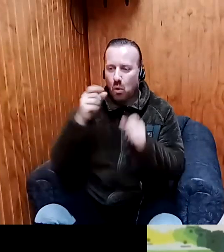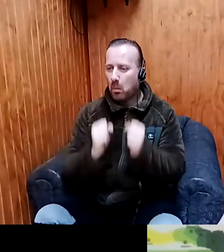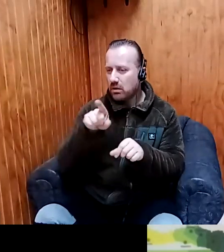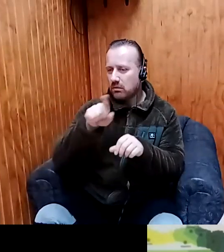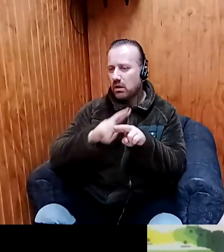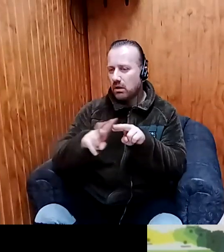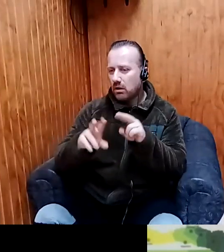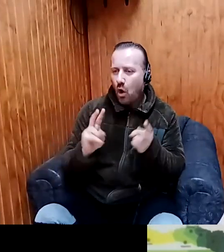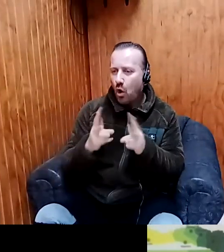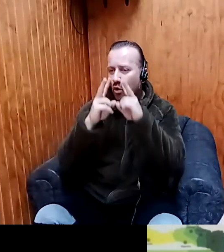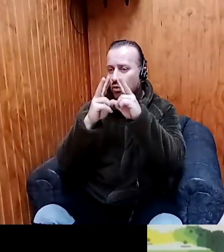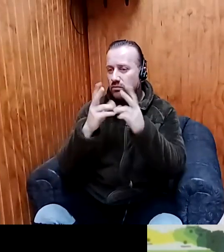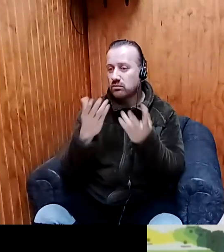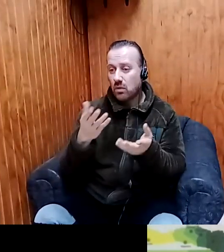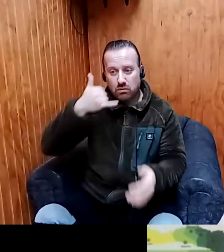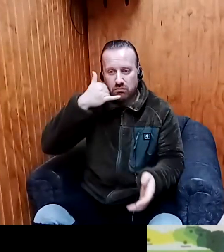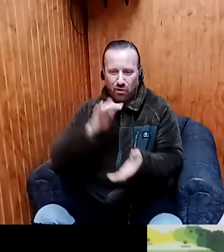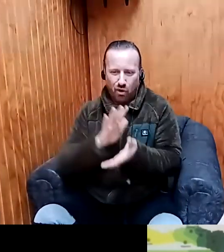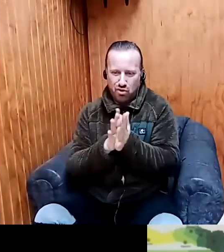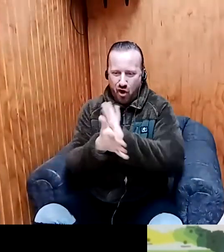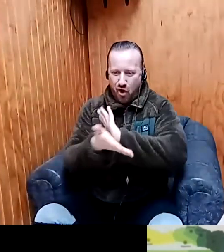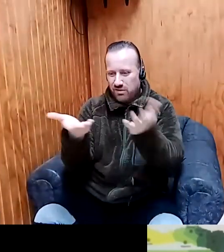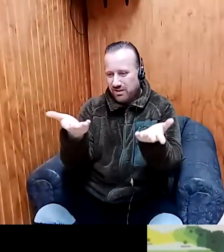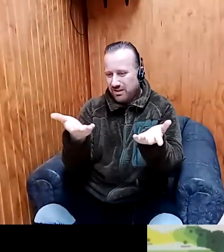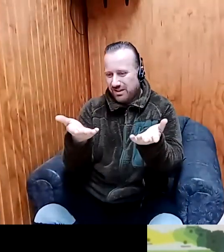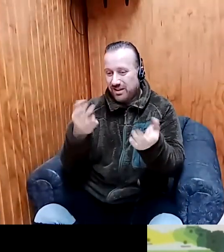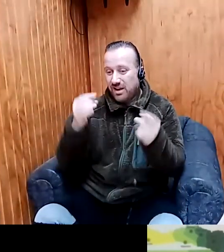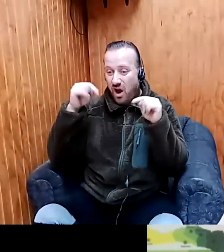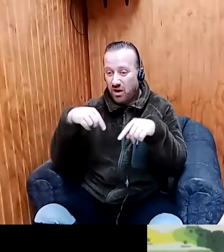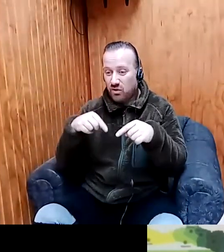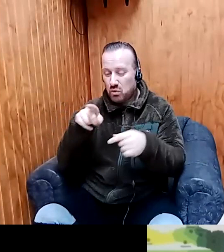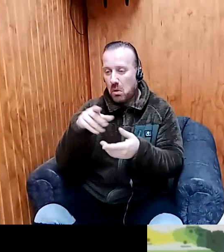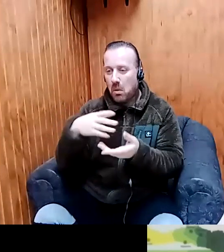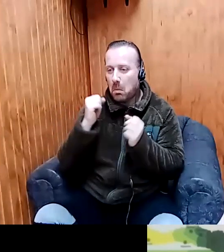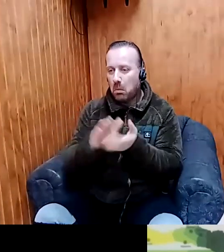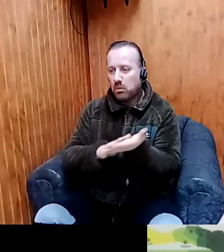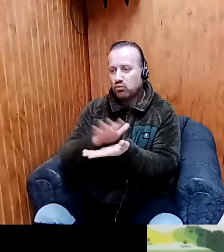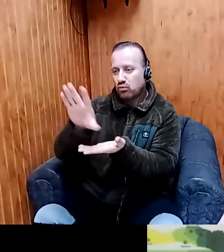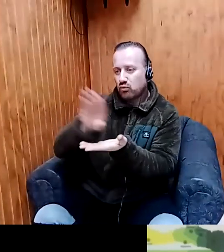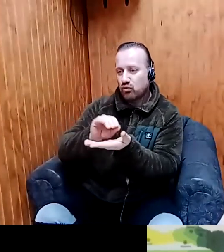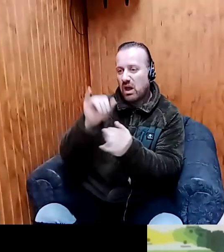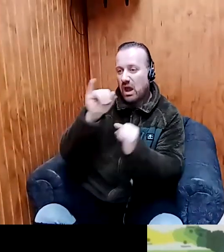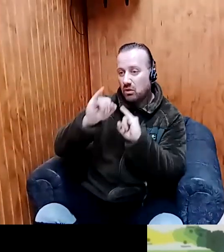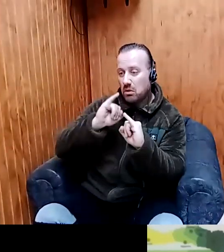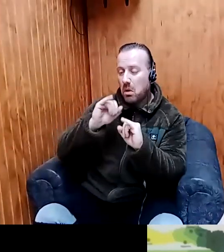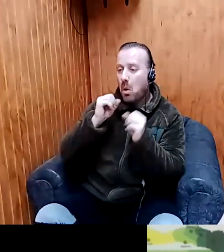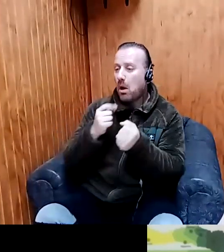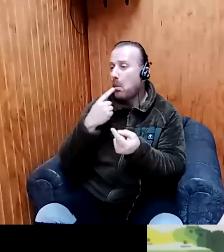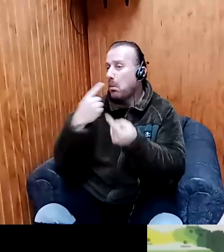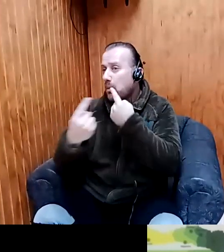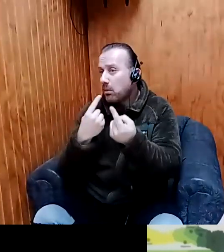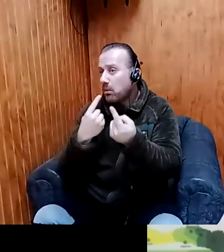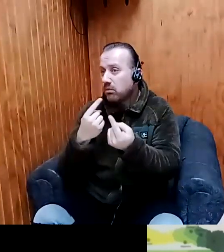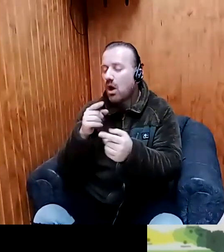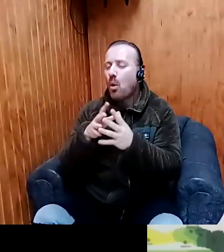es, claro, hoy en día el celular es todo, ¿no? Porque cualquier cosa que te puedas descargar de internet o puedas consultar. Pero eso hay mucha gente que habla